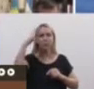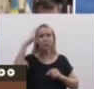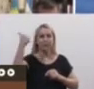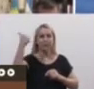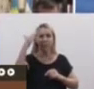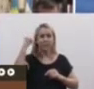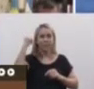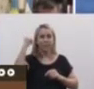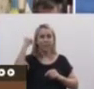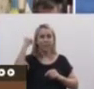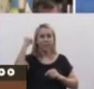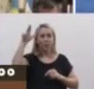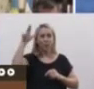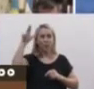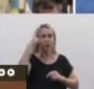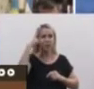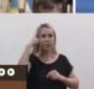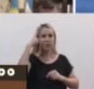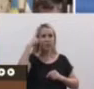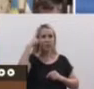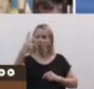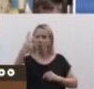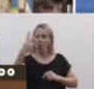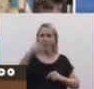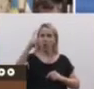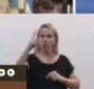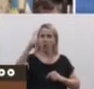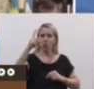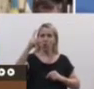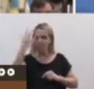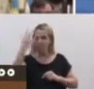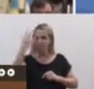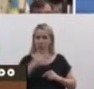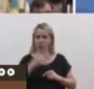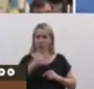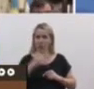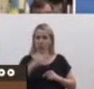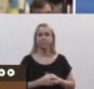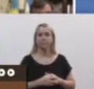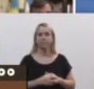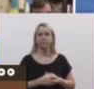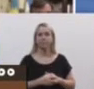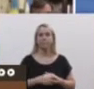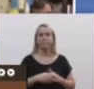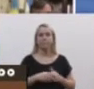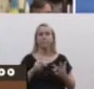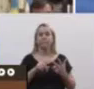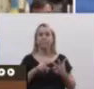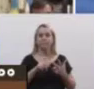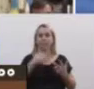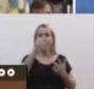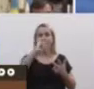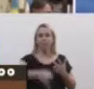de comportamiento a las provincias para cuidar el déficit, y eso se sacó. Entonces, como que no estamos dando una señal a futuro de que nos importa cuidar